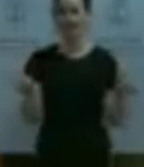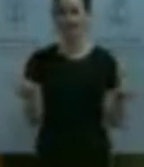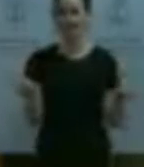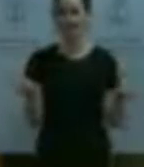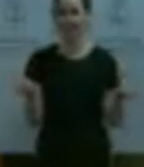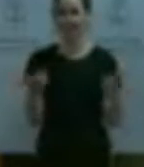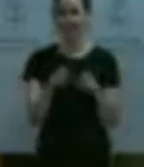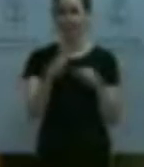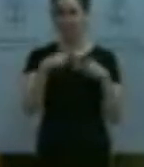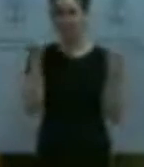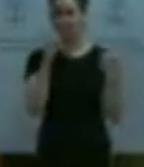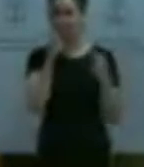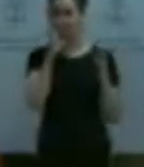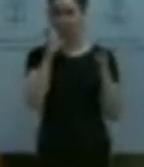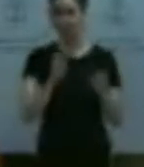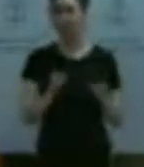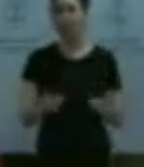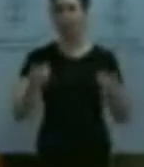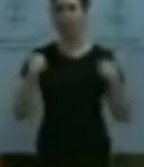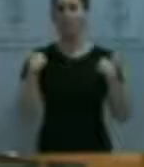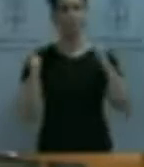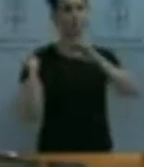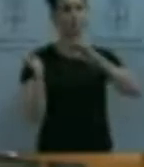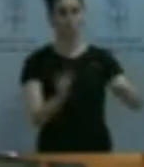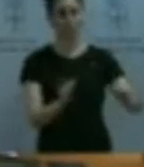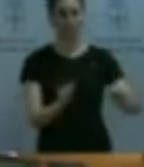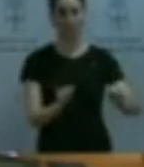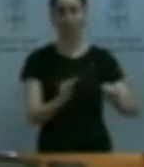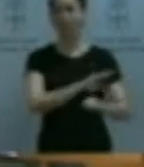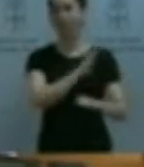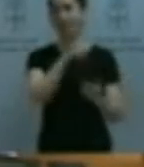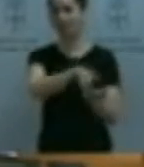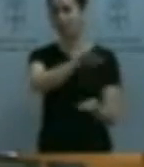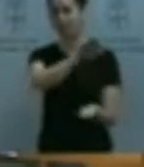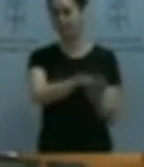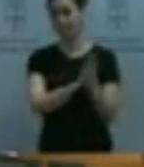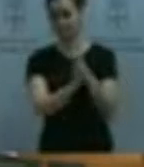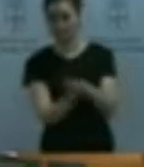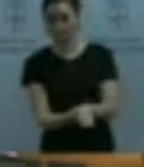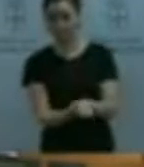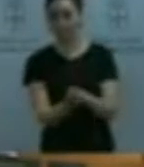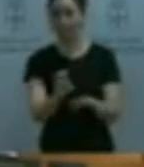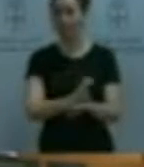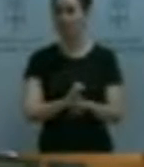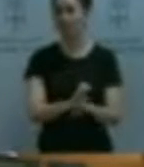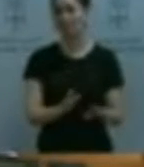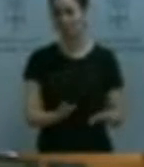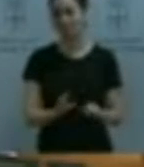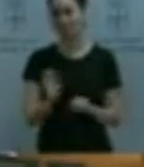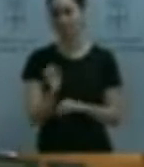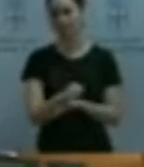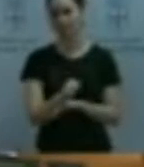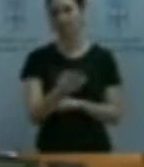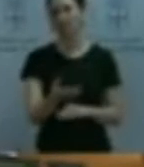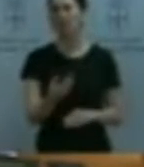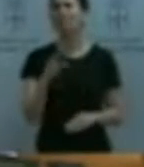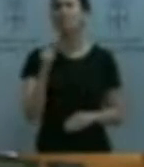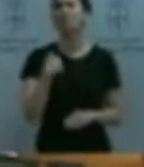que tramitan desde esa consejería, ¿no? Y yo creo que ustedes entenderán por qué formulemos esta pregunta, ¿no? Porque,